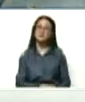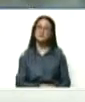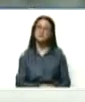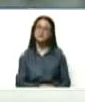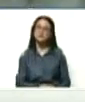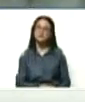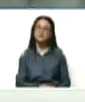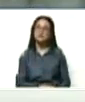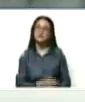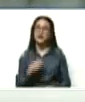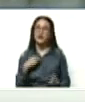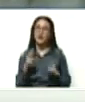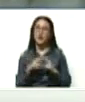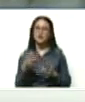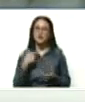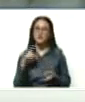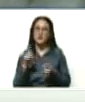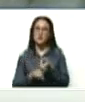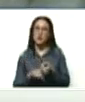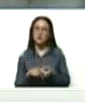a Cilia.